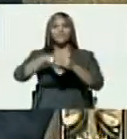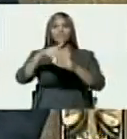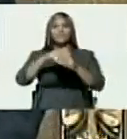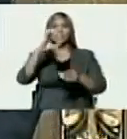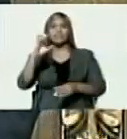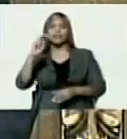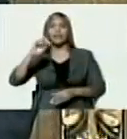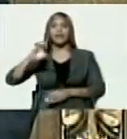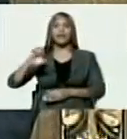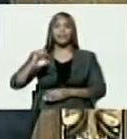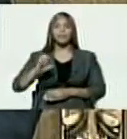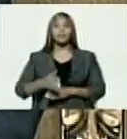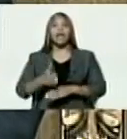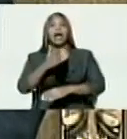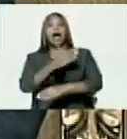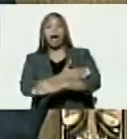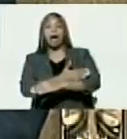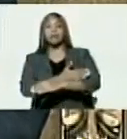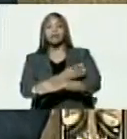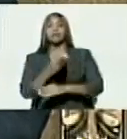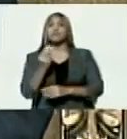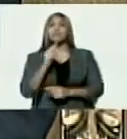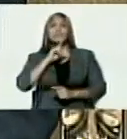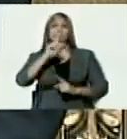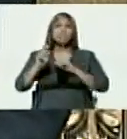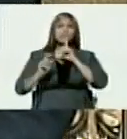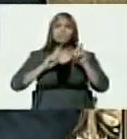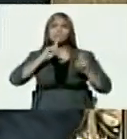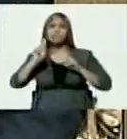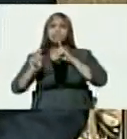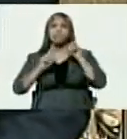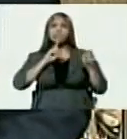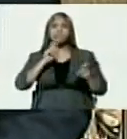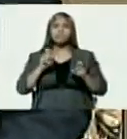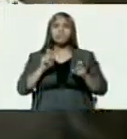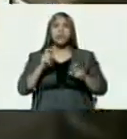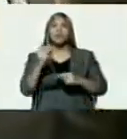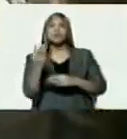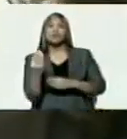porque varios habían sido los cuestionamientos durante años, y seguro que lo serán,